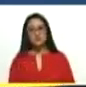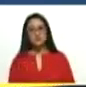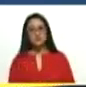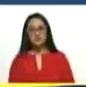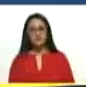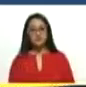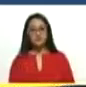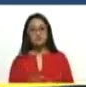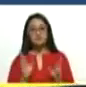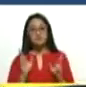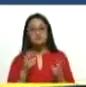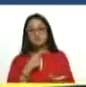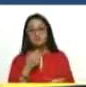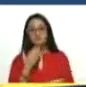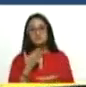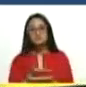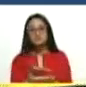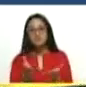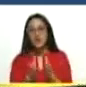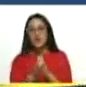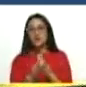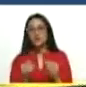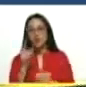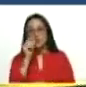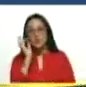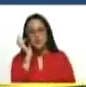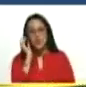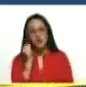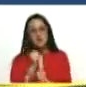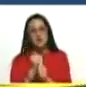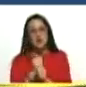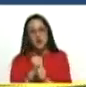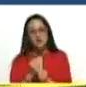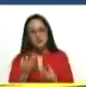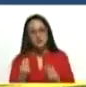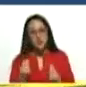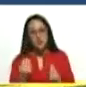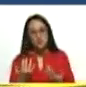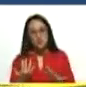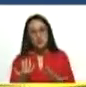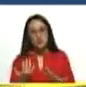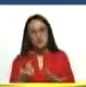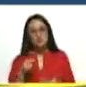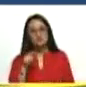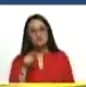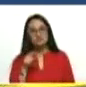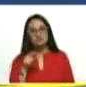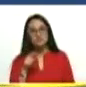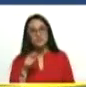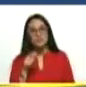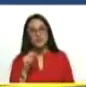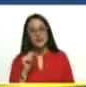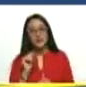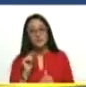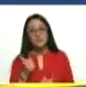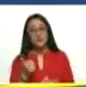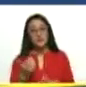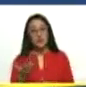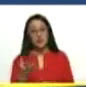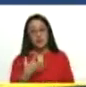Me gustaría agradecerles a todos y todas que han trabajado mucho para organizar esta reunión, obviamente empezando desde su excelencia,